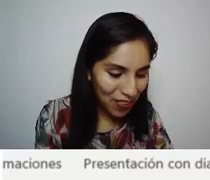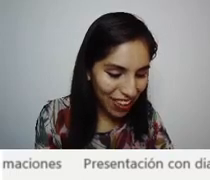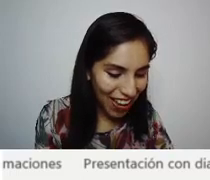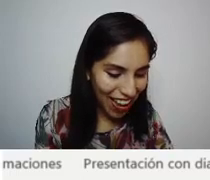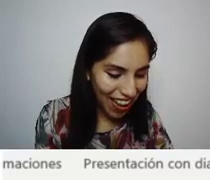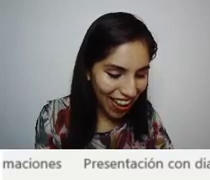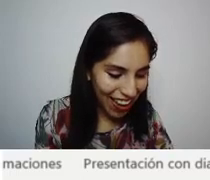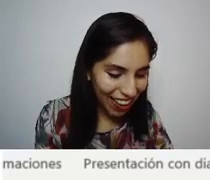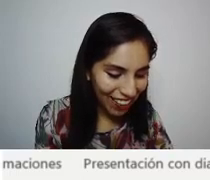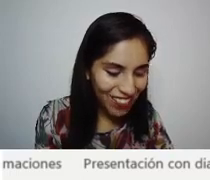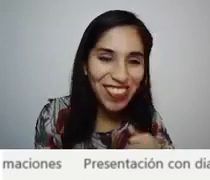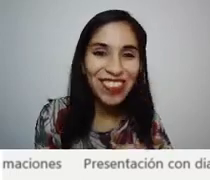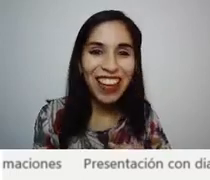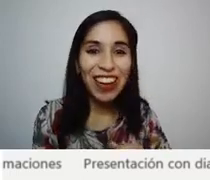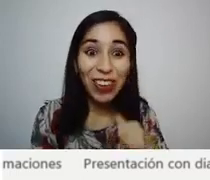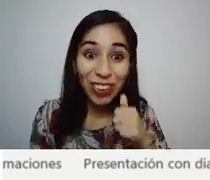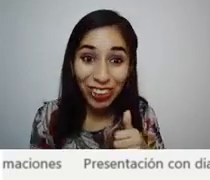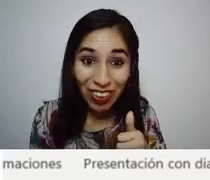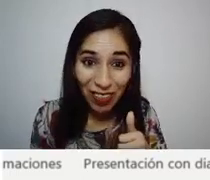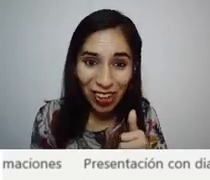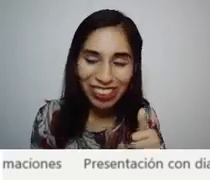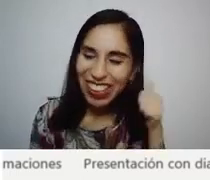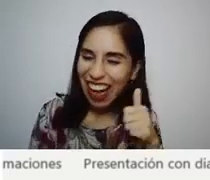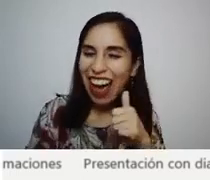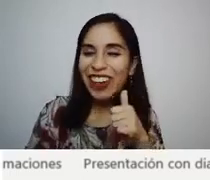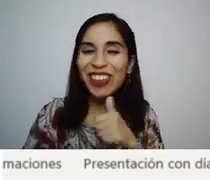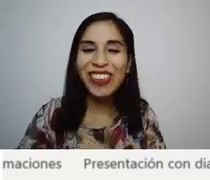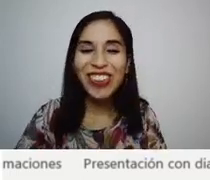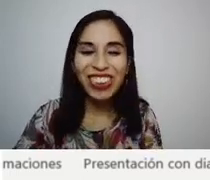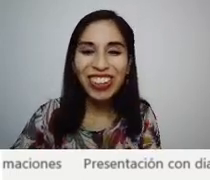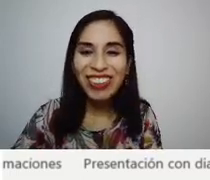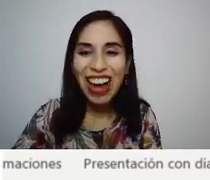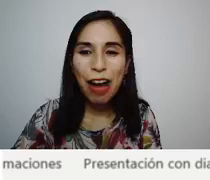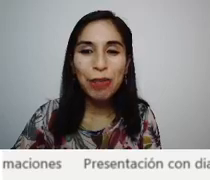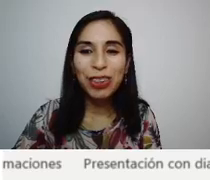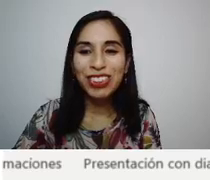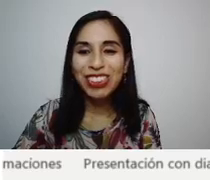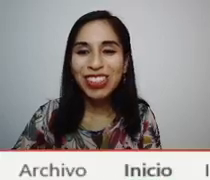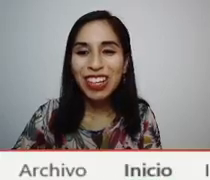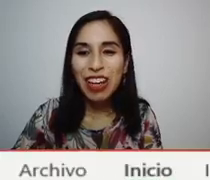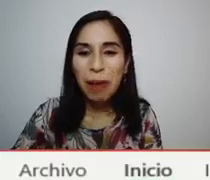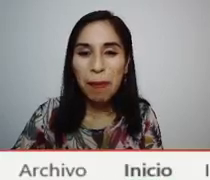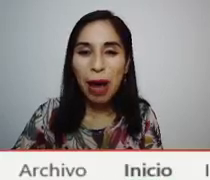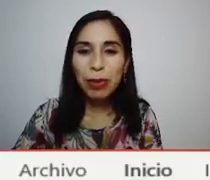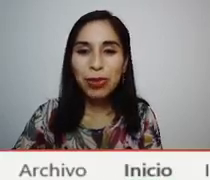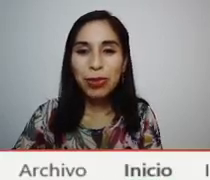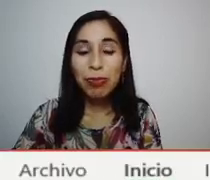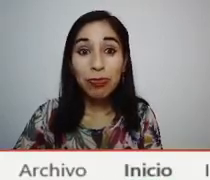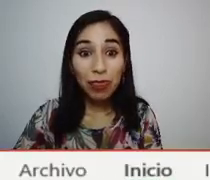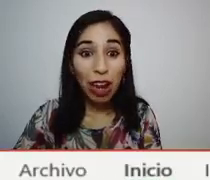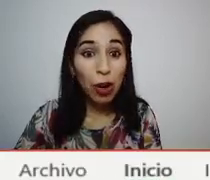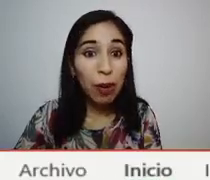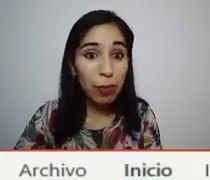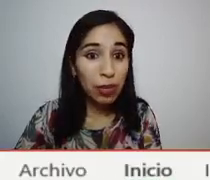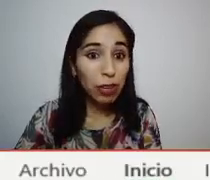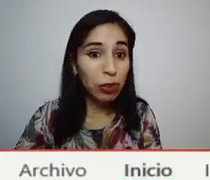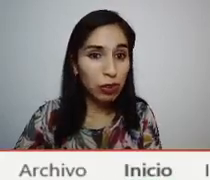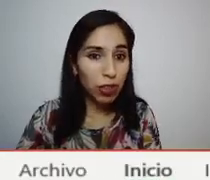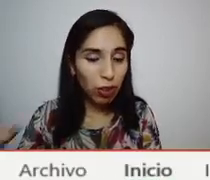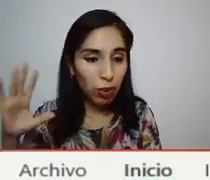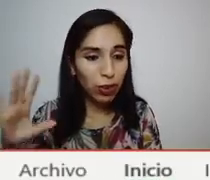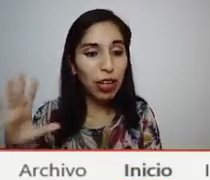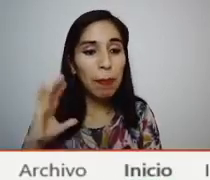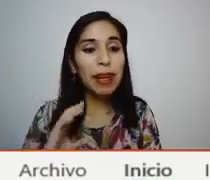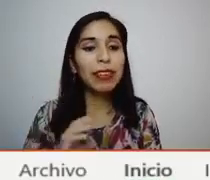muy bien muy bien continuamos lo continuamos vamos ahora vamos a